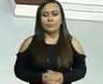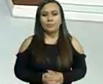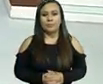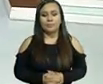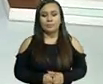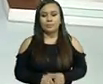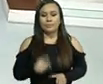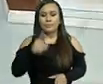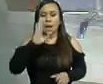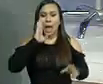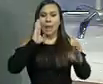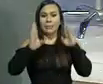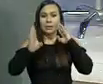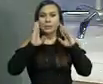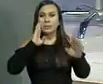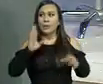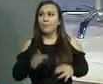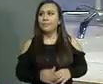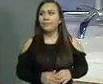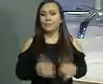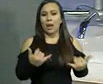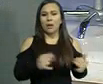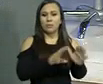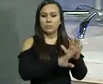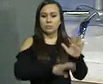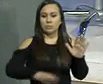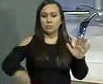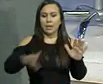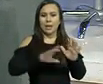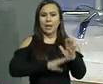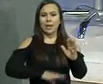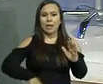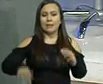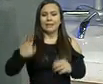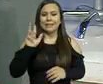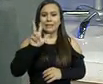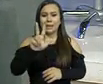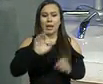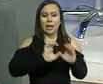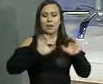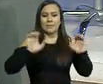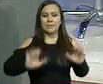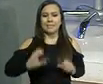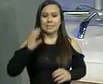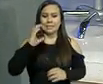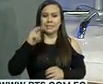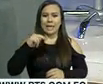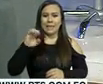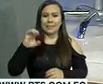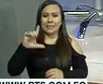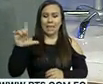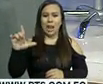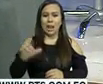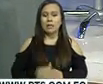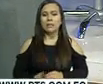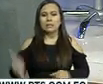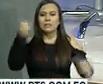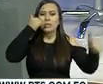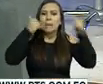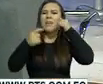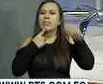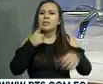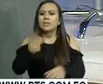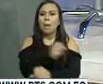y presten mucha atención evacúan a tres agencias en las en el en guayaquil tras recibir llamadas que